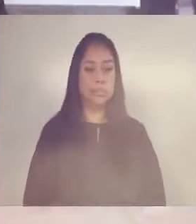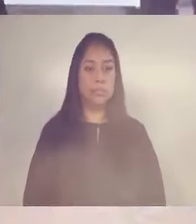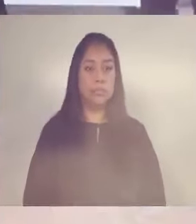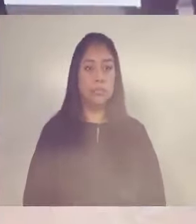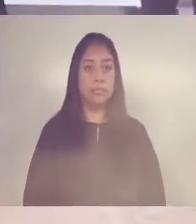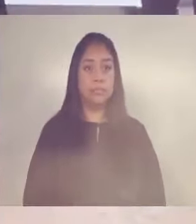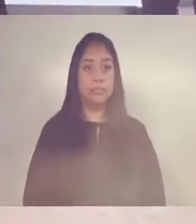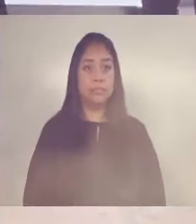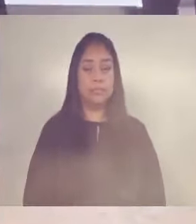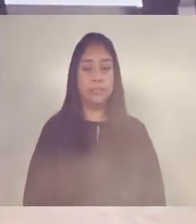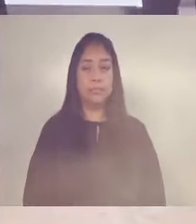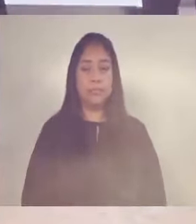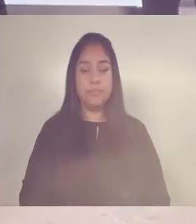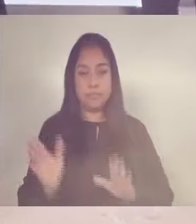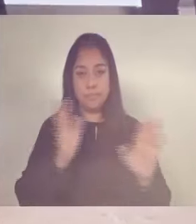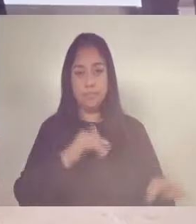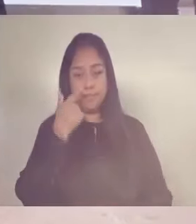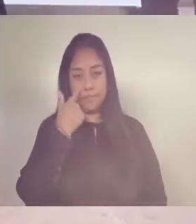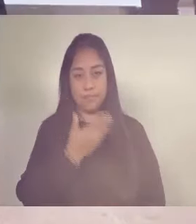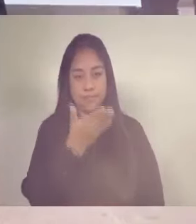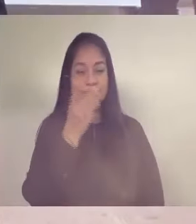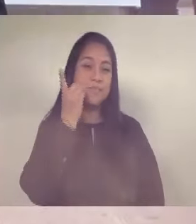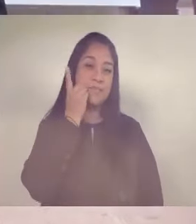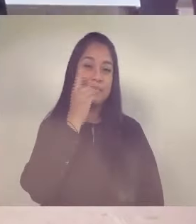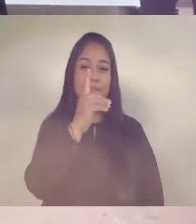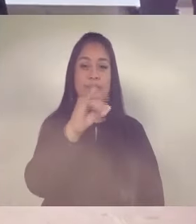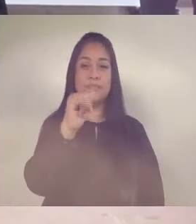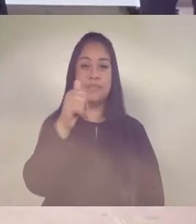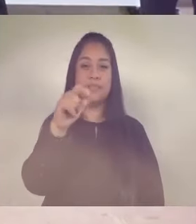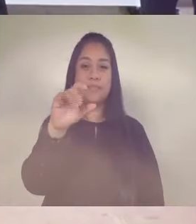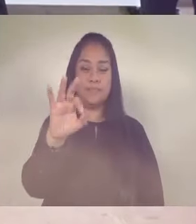A usted, señor ministro. Escuchamos a la señora directora de la DIACO.